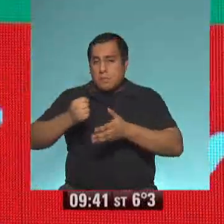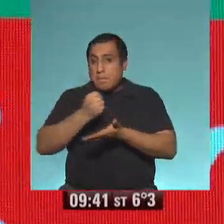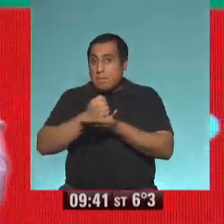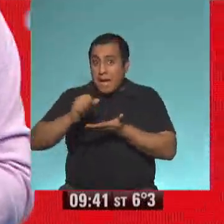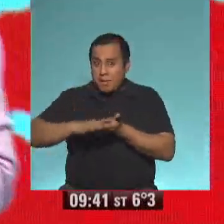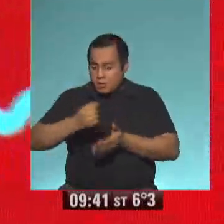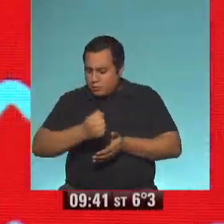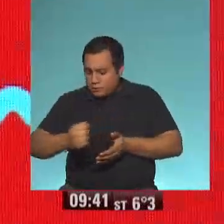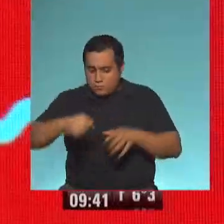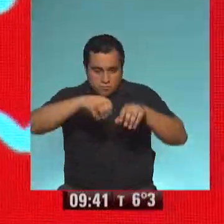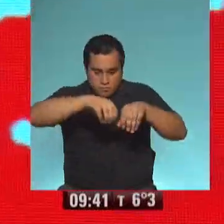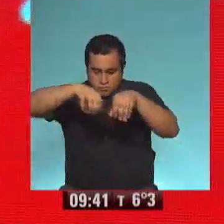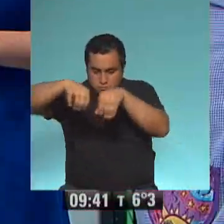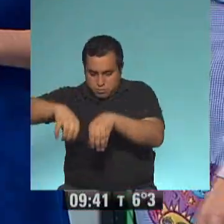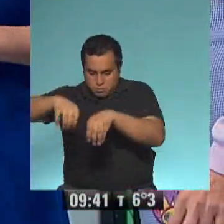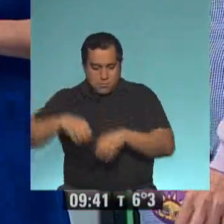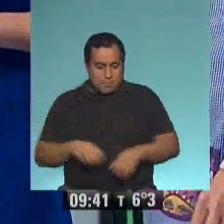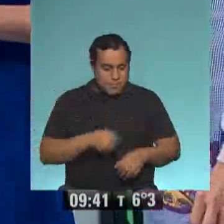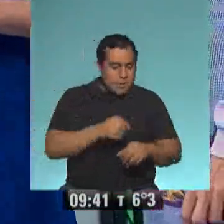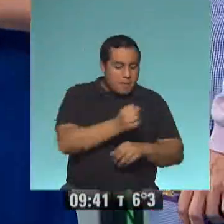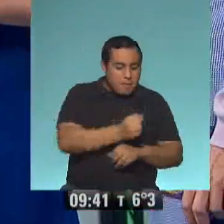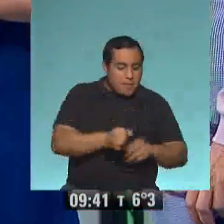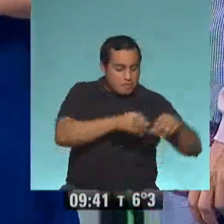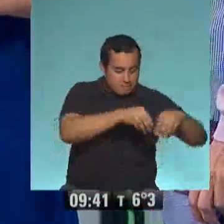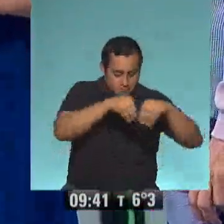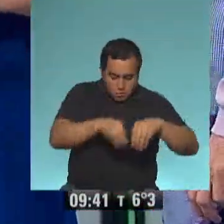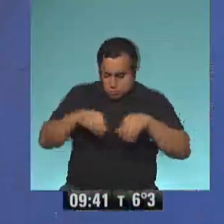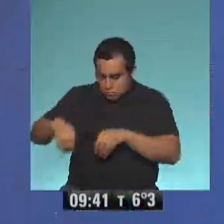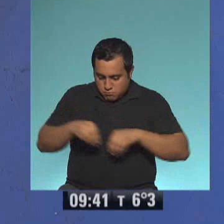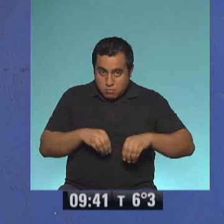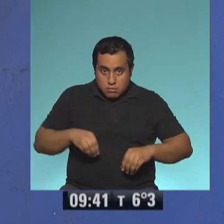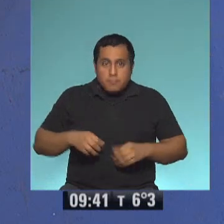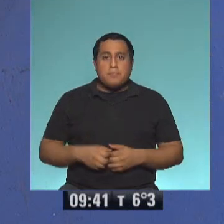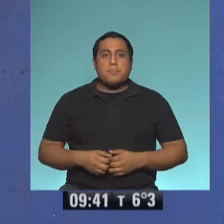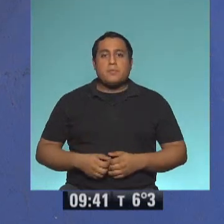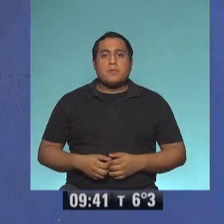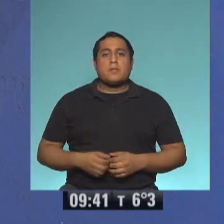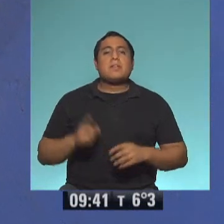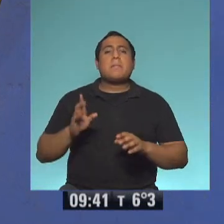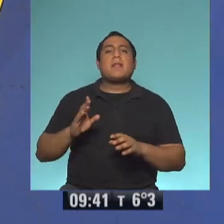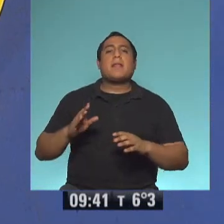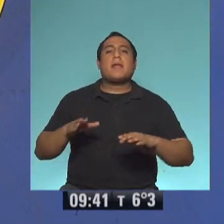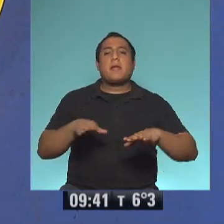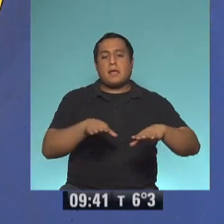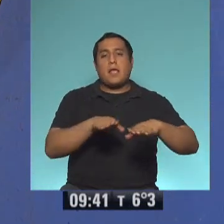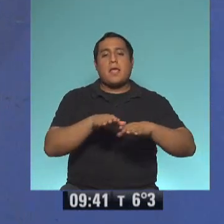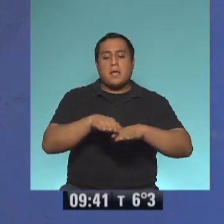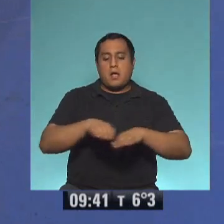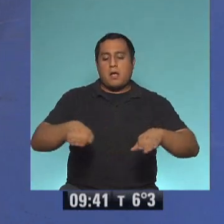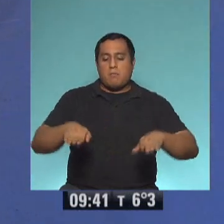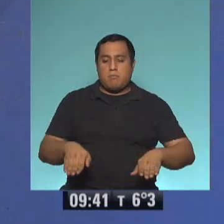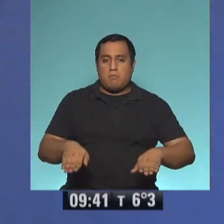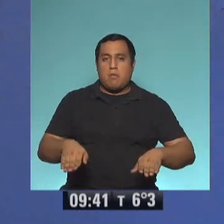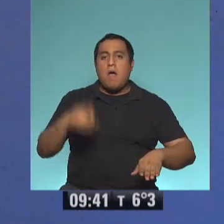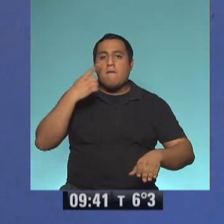casa. Perfecto. Y el secreto para que caiga es la inclinación de... Mira, ¿quieren que probemos? Caja. Porque si lo hacemos así... A